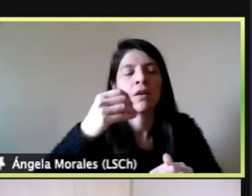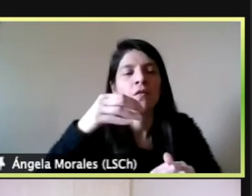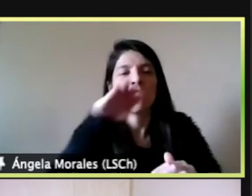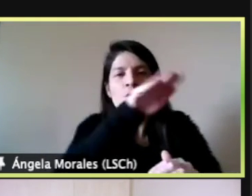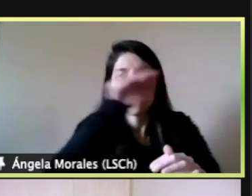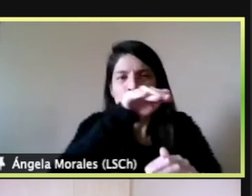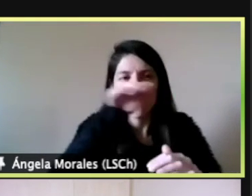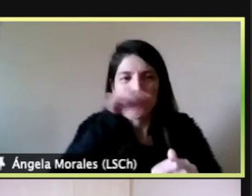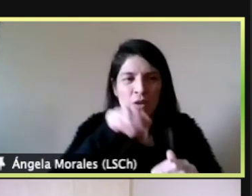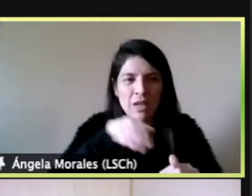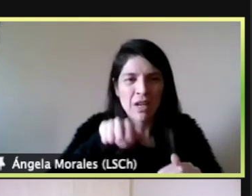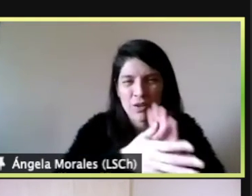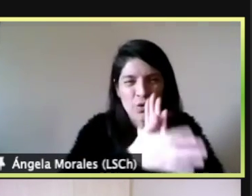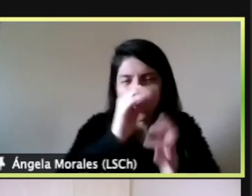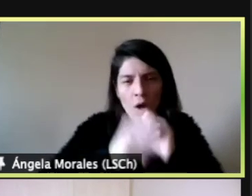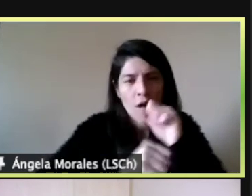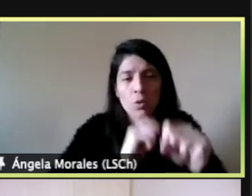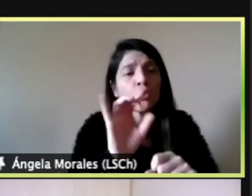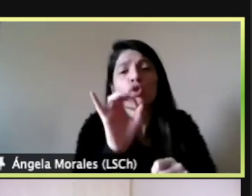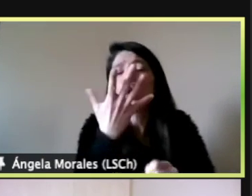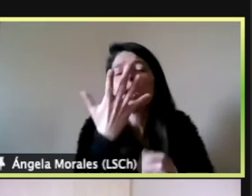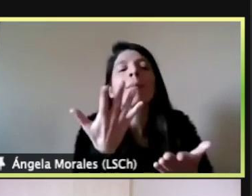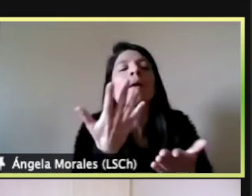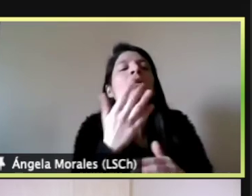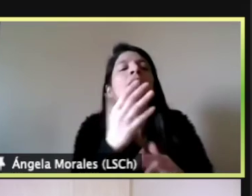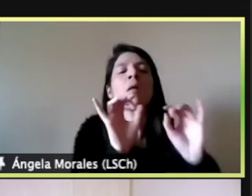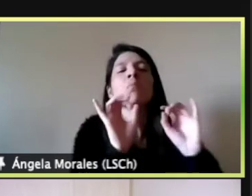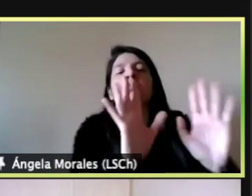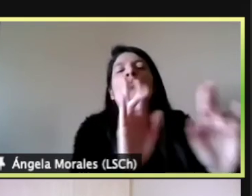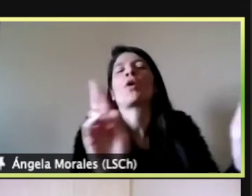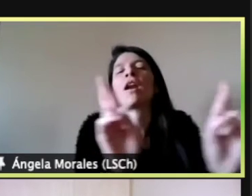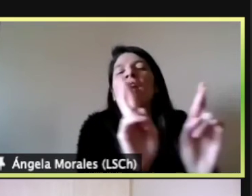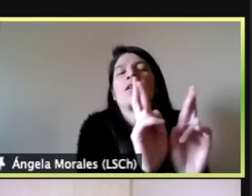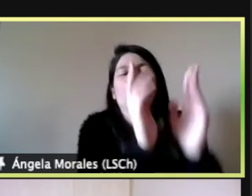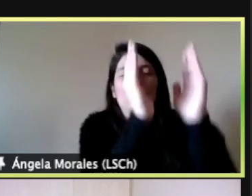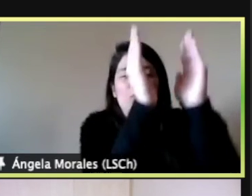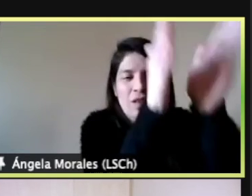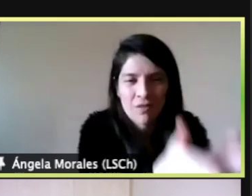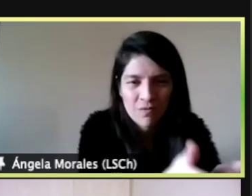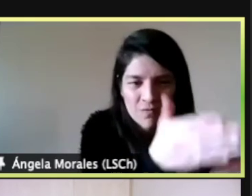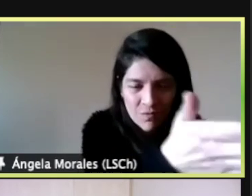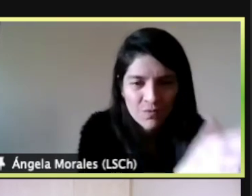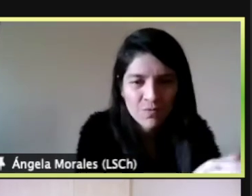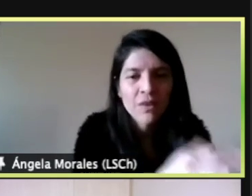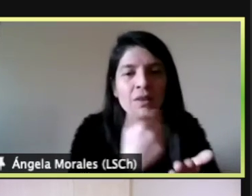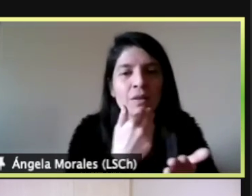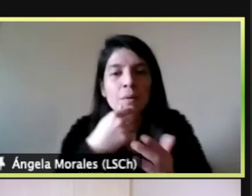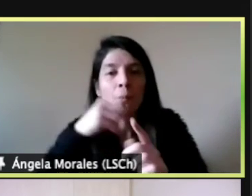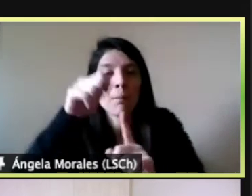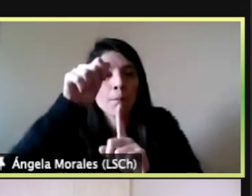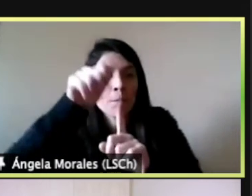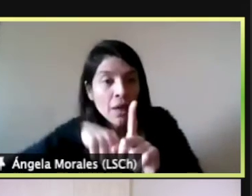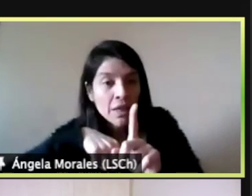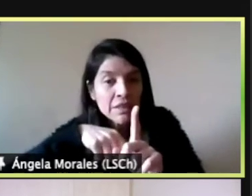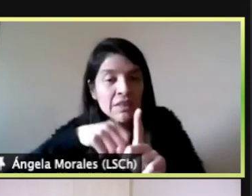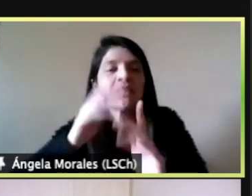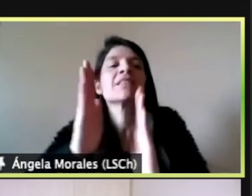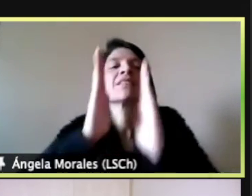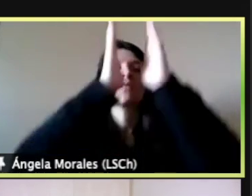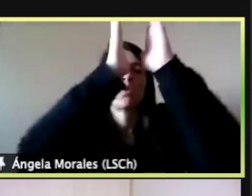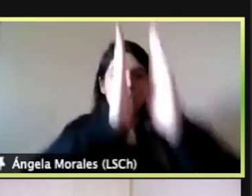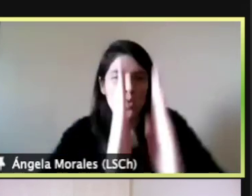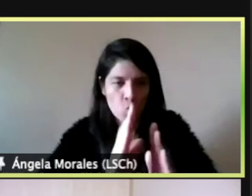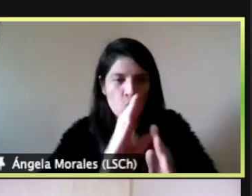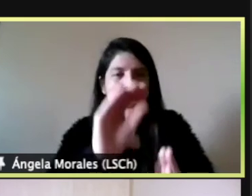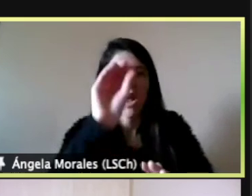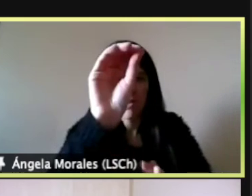representan. Y voy a dejar que, por ejemplo, el mes va a estar en la columna. ¿Ya? Entonces